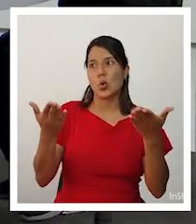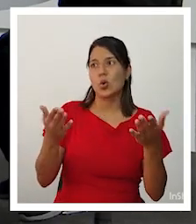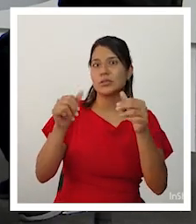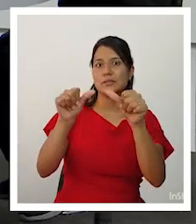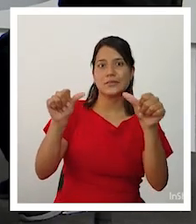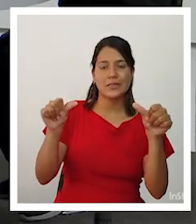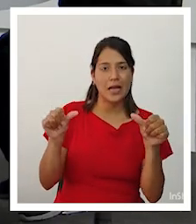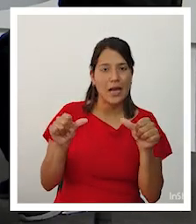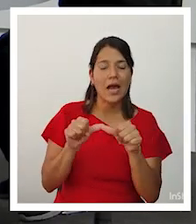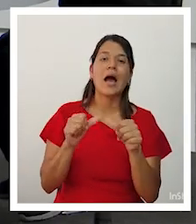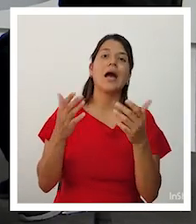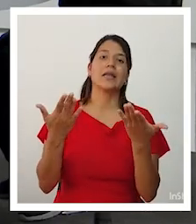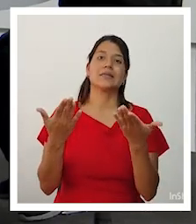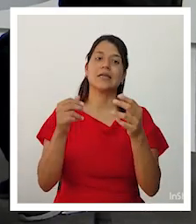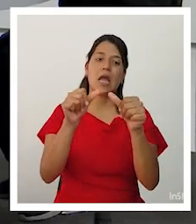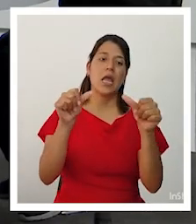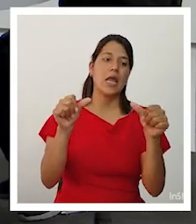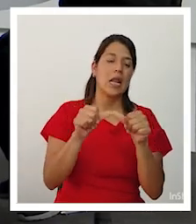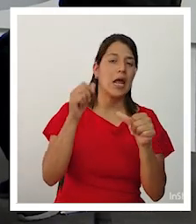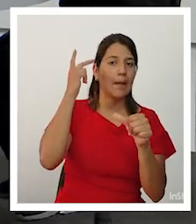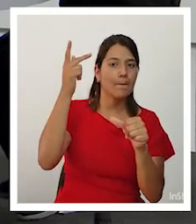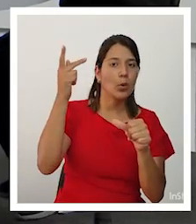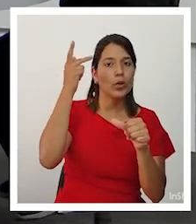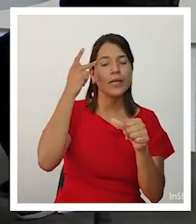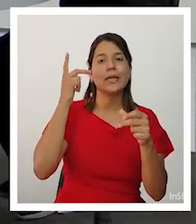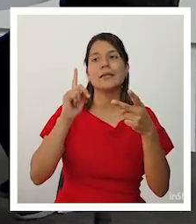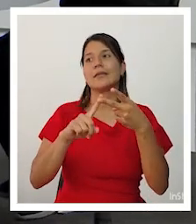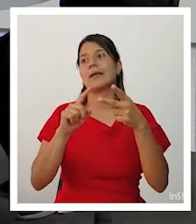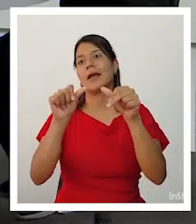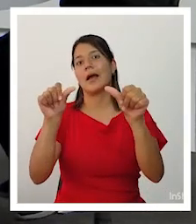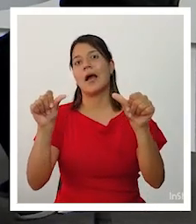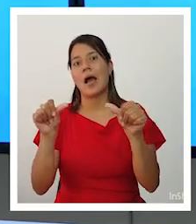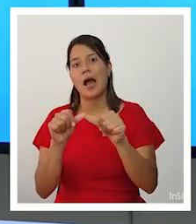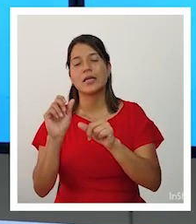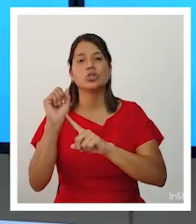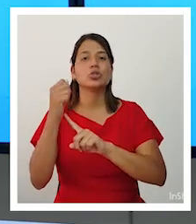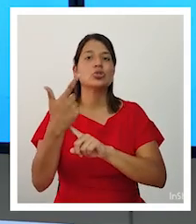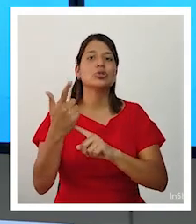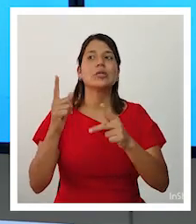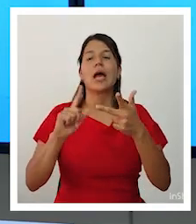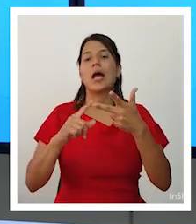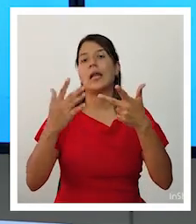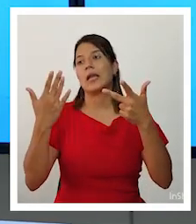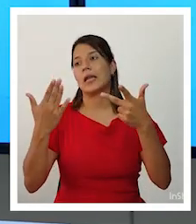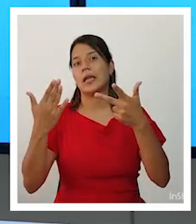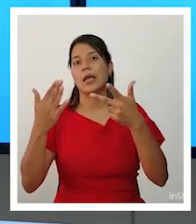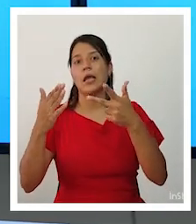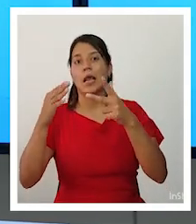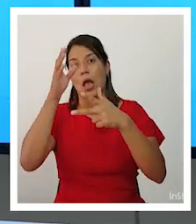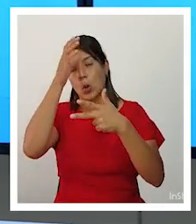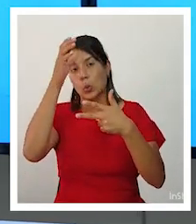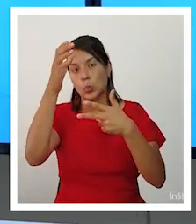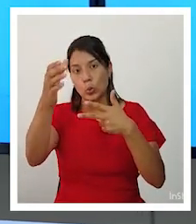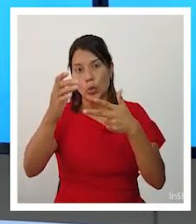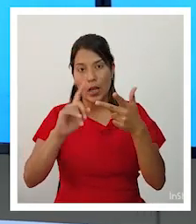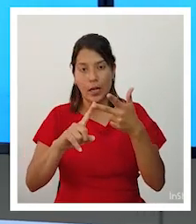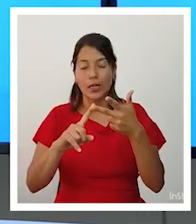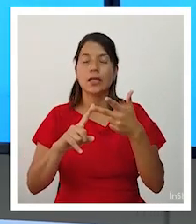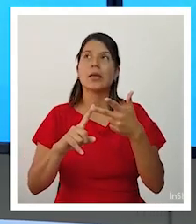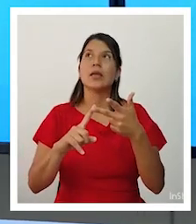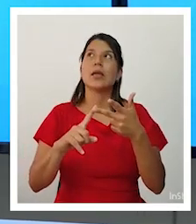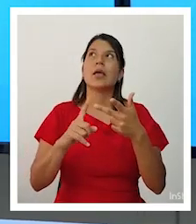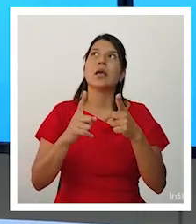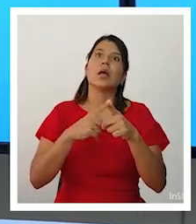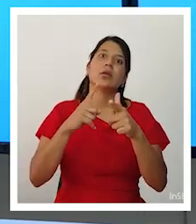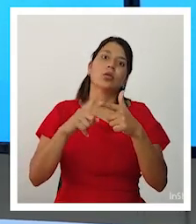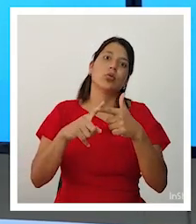sectores, el sector político, el sector social, la parte cultural, pues que nos